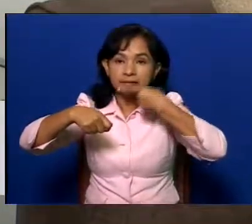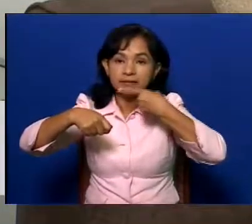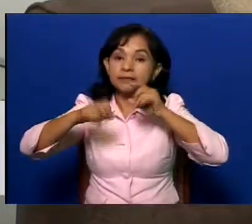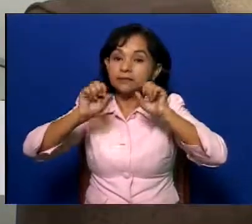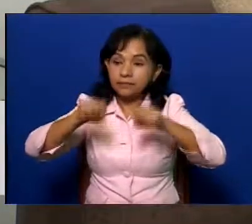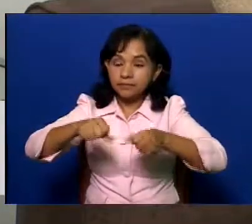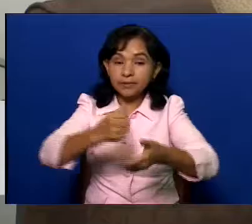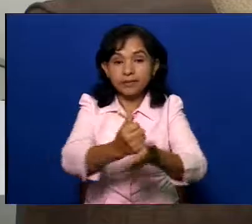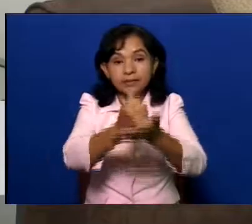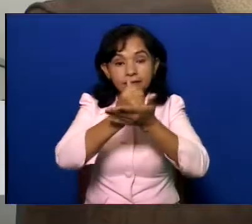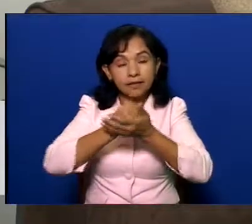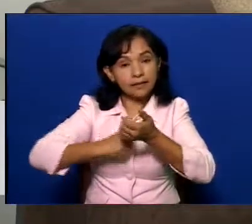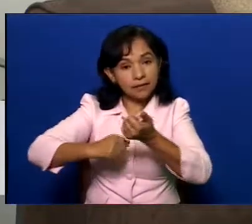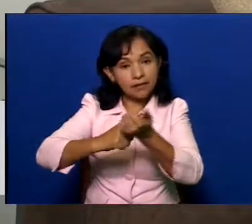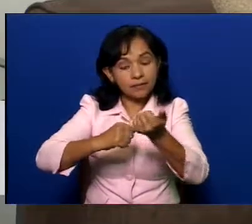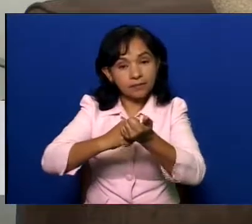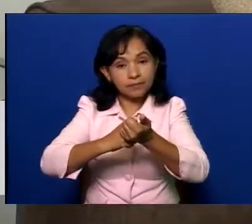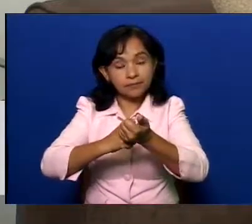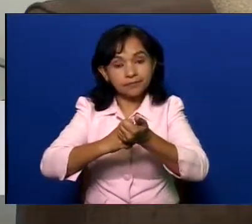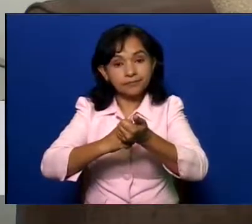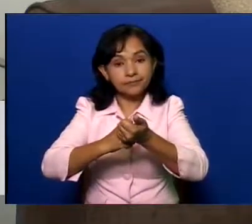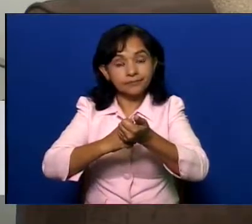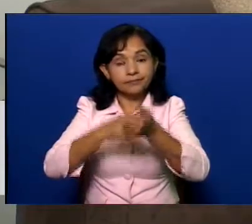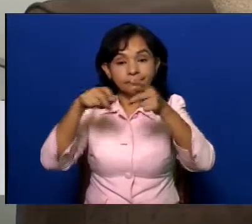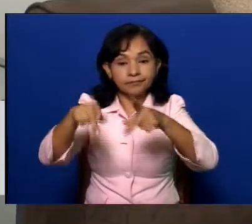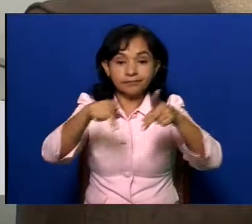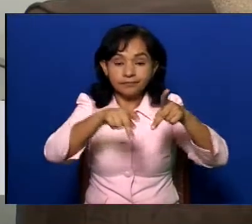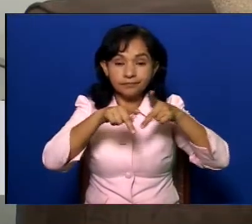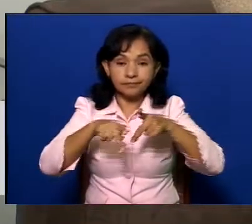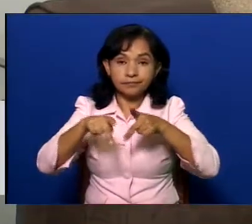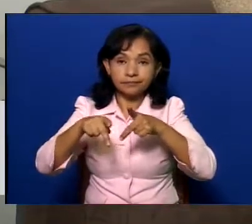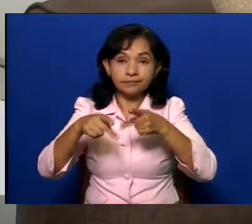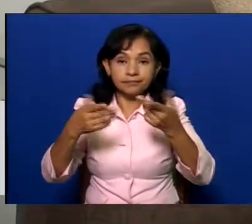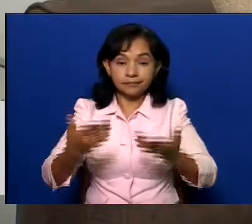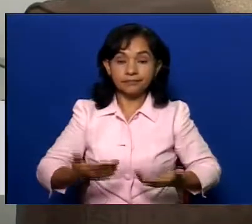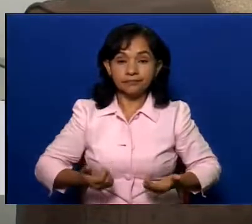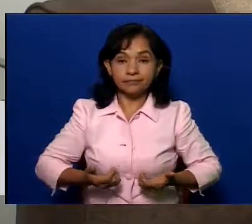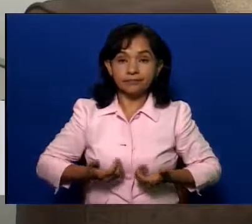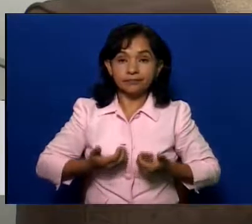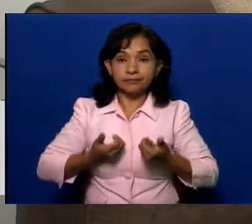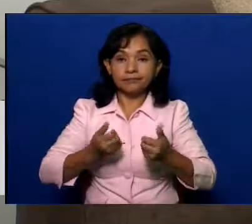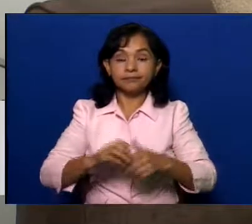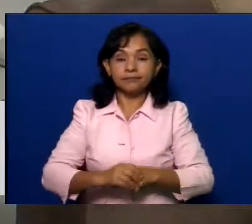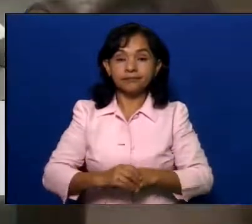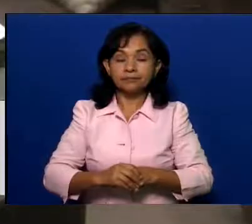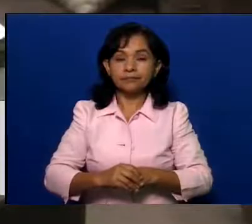contrarrestar el cáncer en los niños y niñas y en los adolescentes de nuestro país? Bueno,